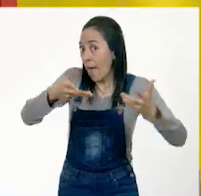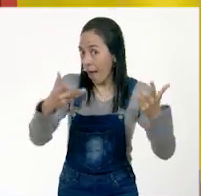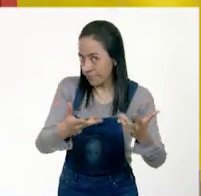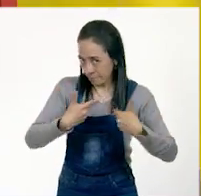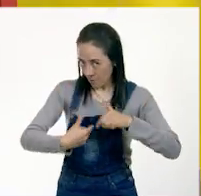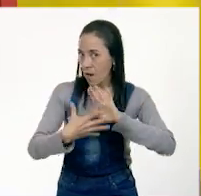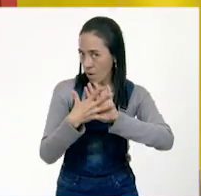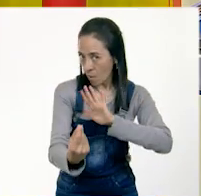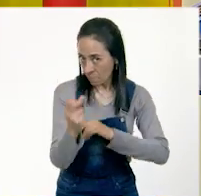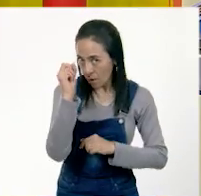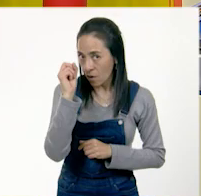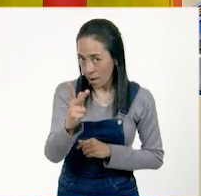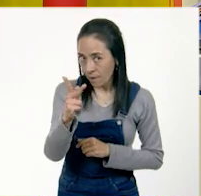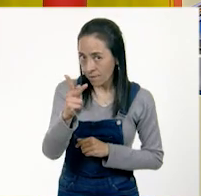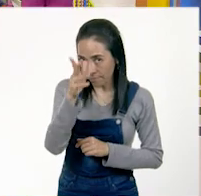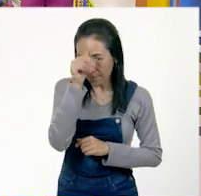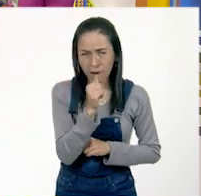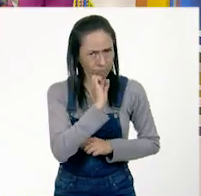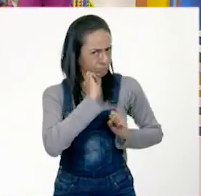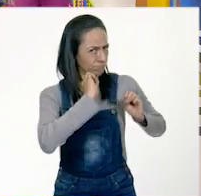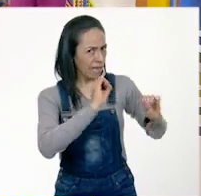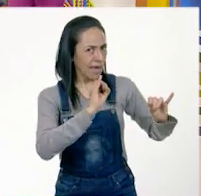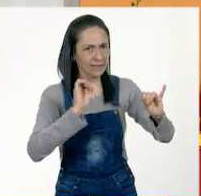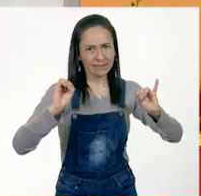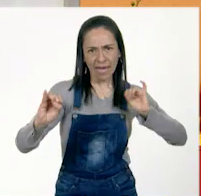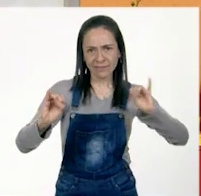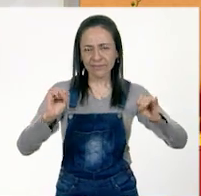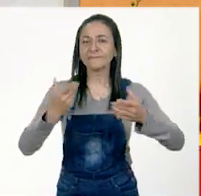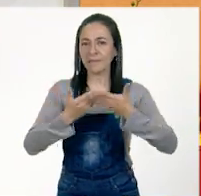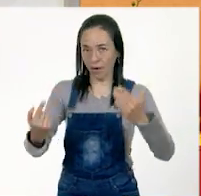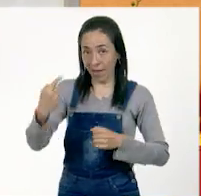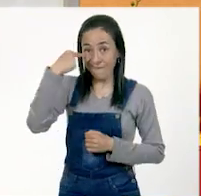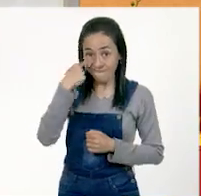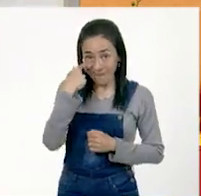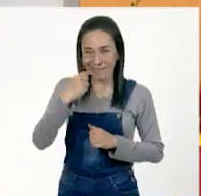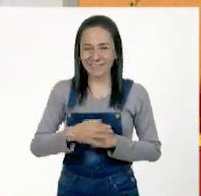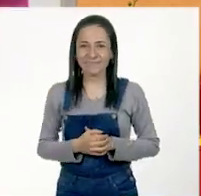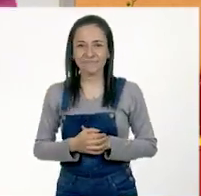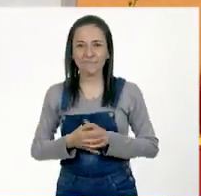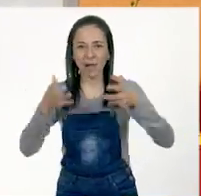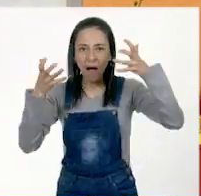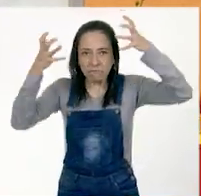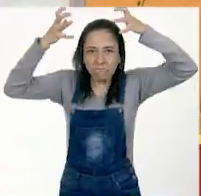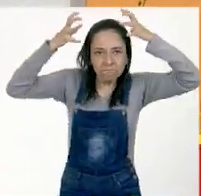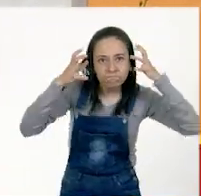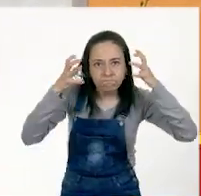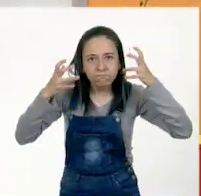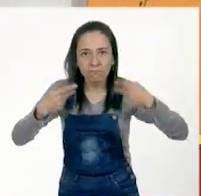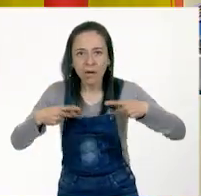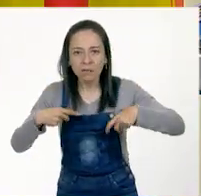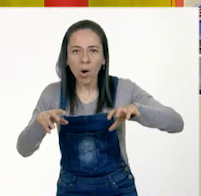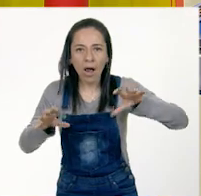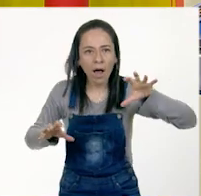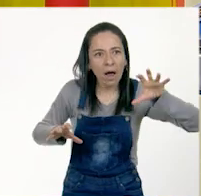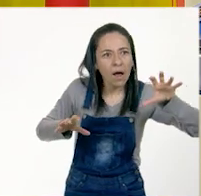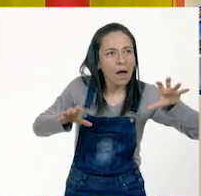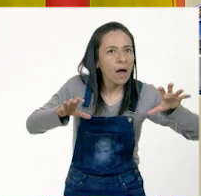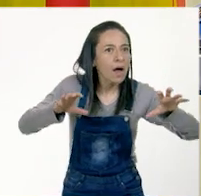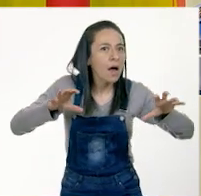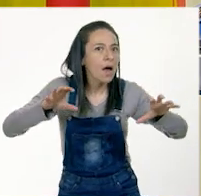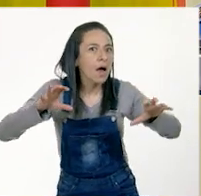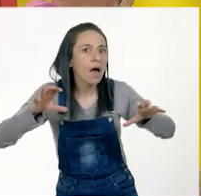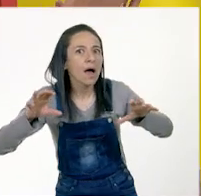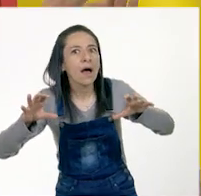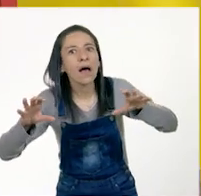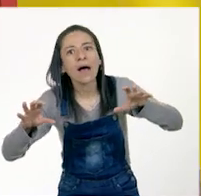¿Estamos de acuerdo? Sí. Entonces, fíjense bien. Vamos a decir... Un astronauta se columpiaba